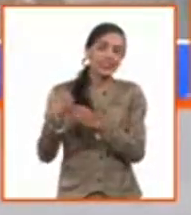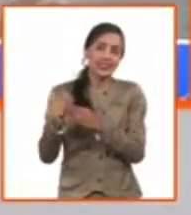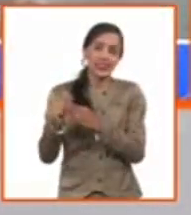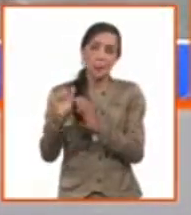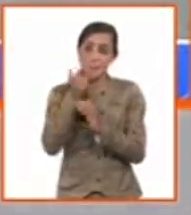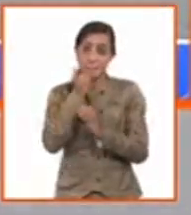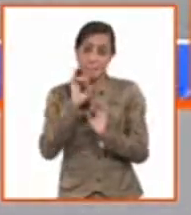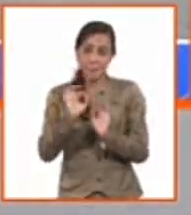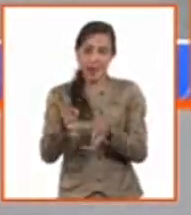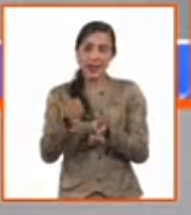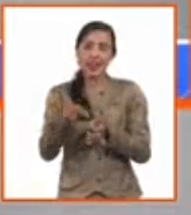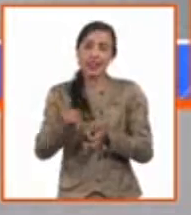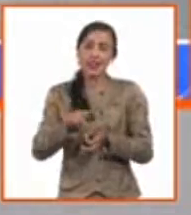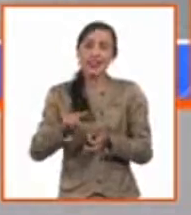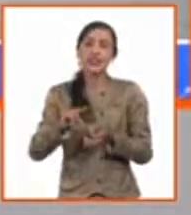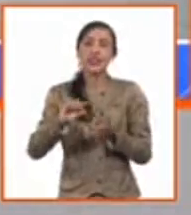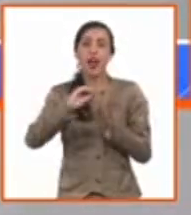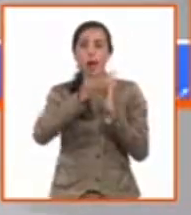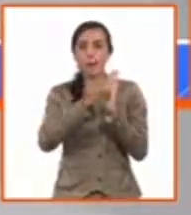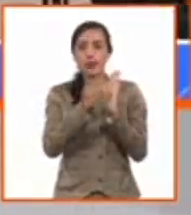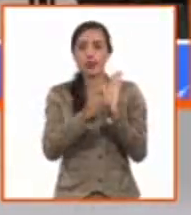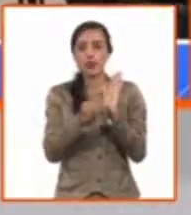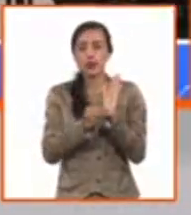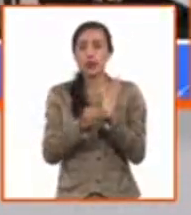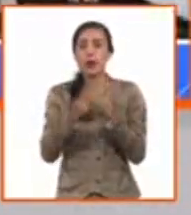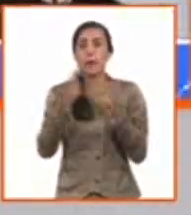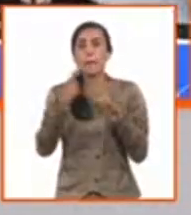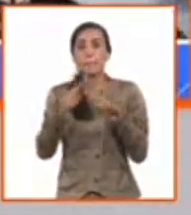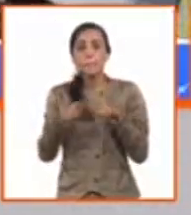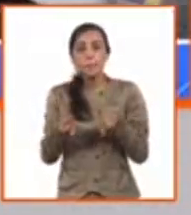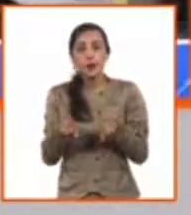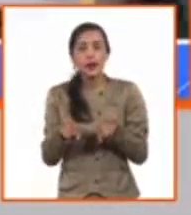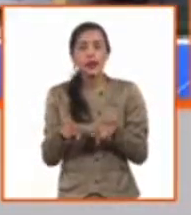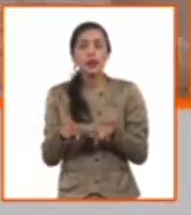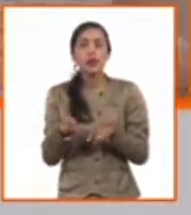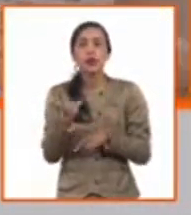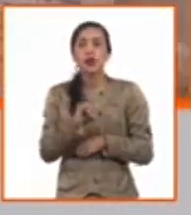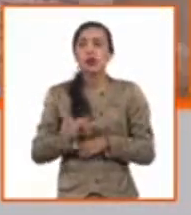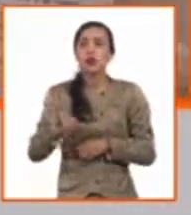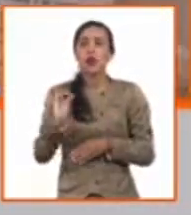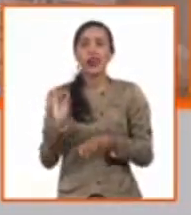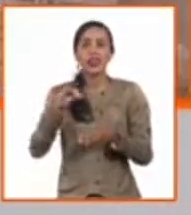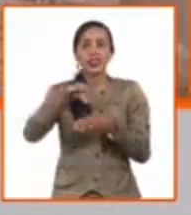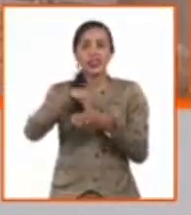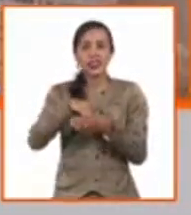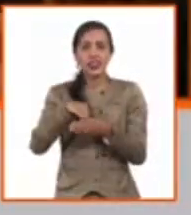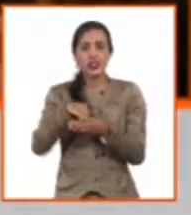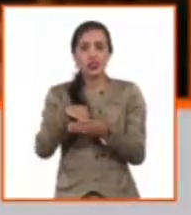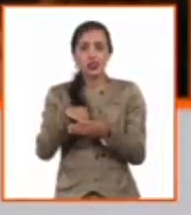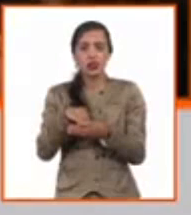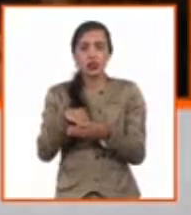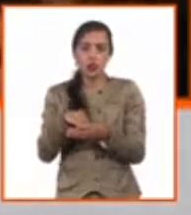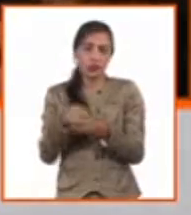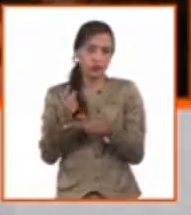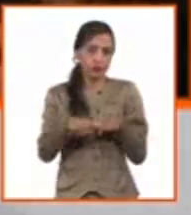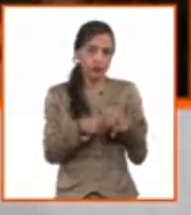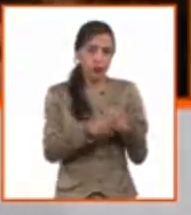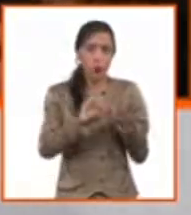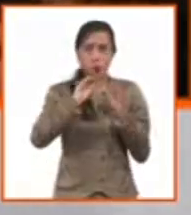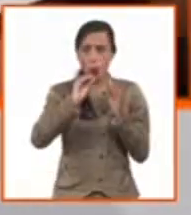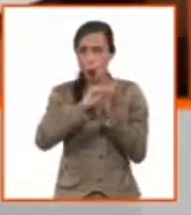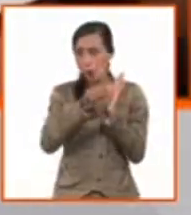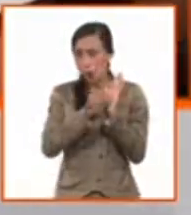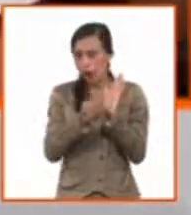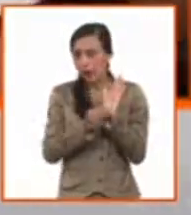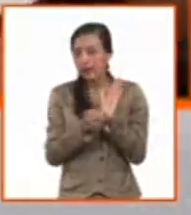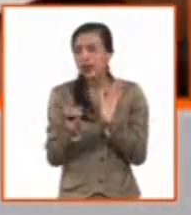más marcado en este tipo de aplicaciones pero que han resultado ser la integración de funcionalidades de